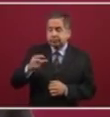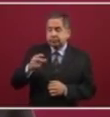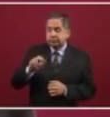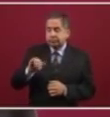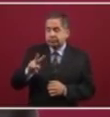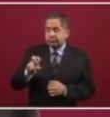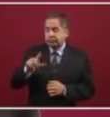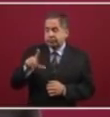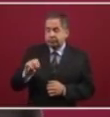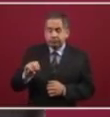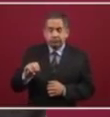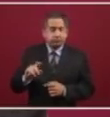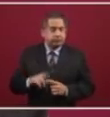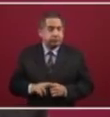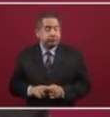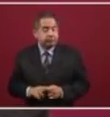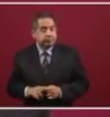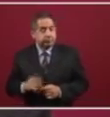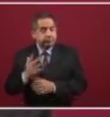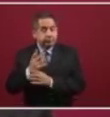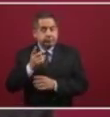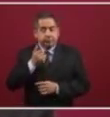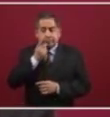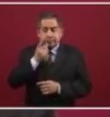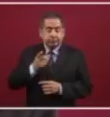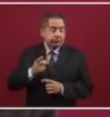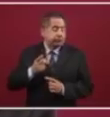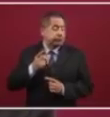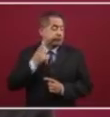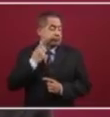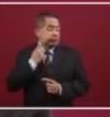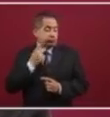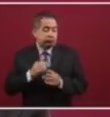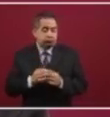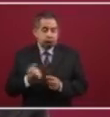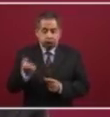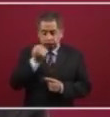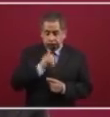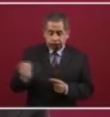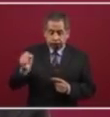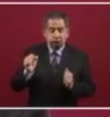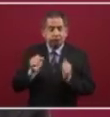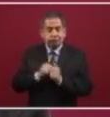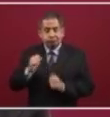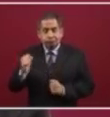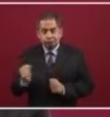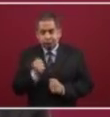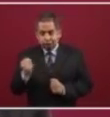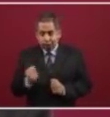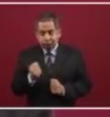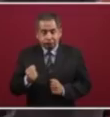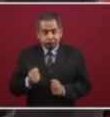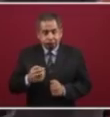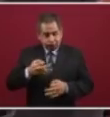la política es virtud y fortuna, virtud y suerte.